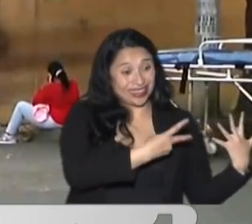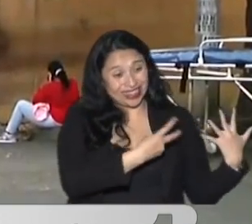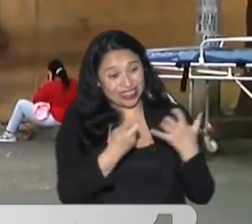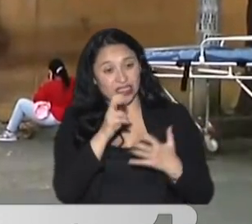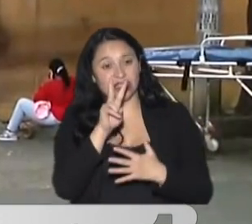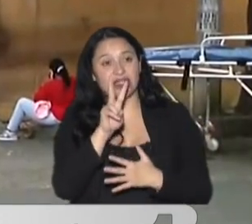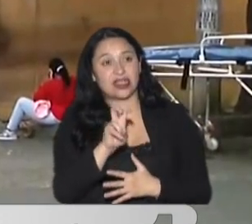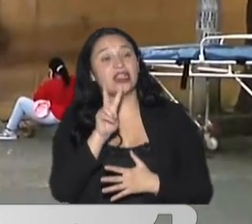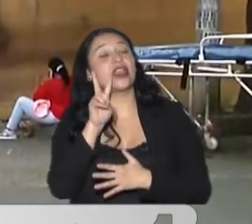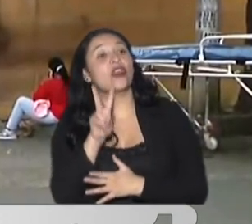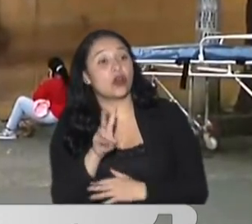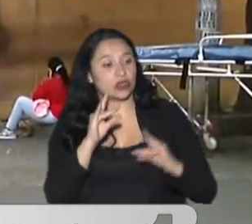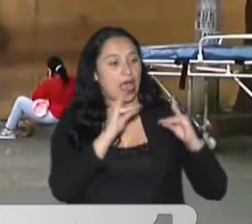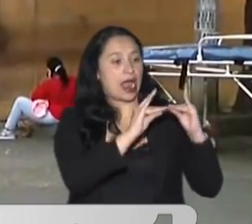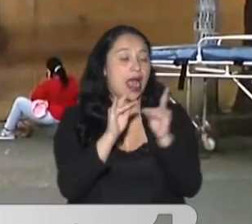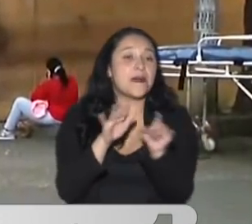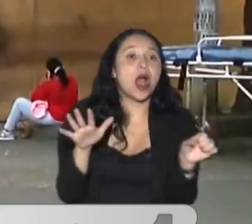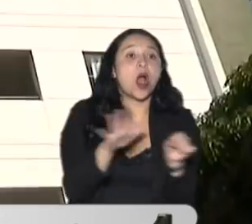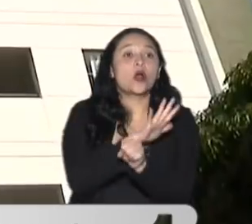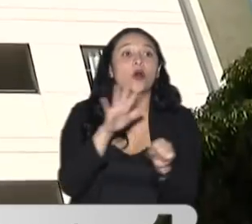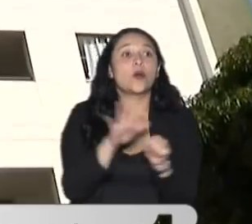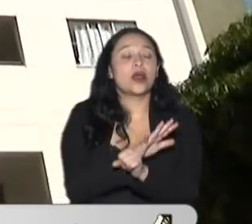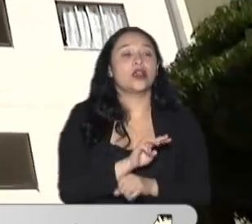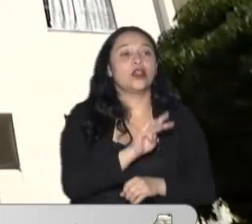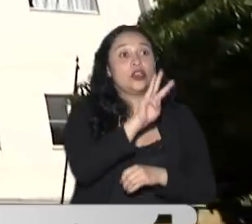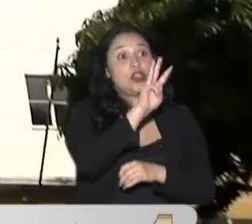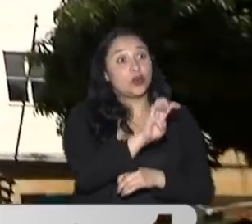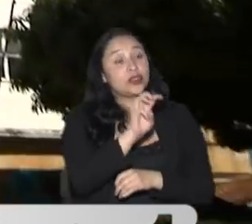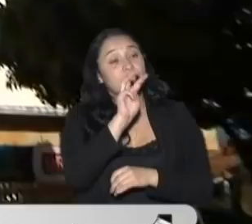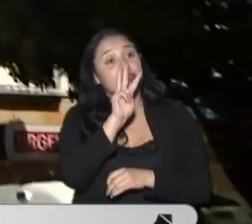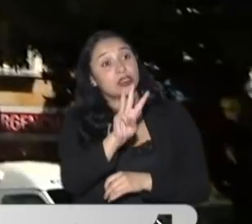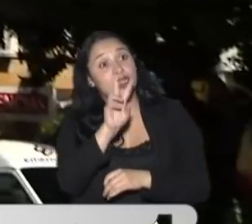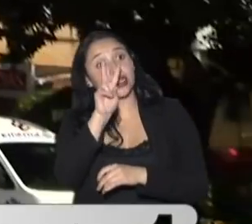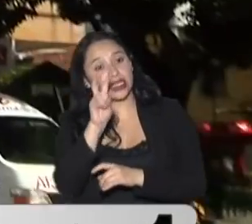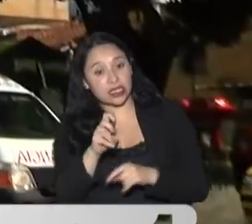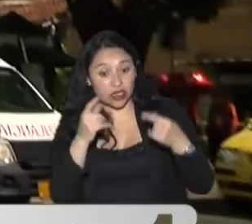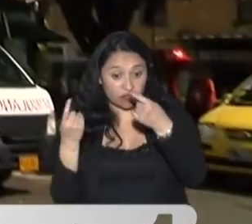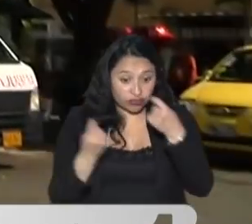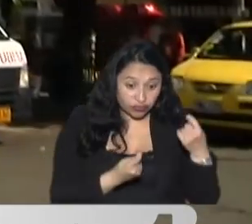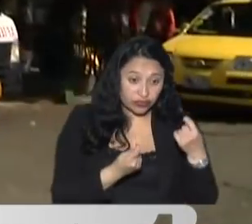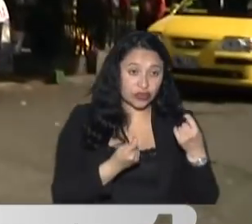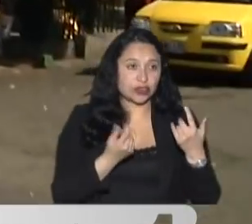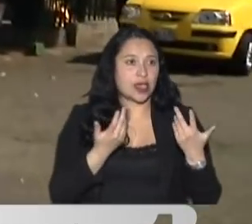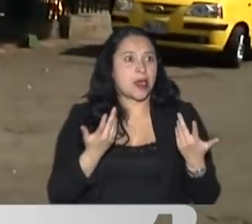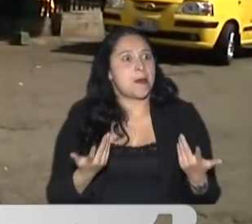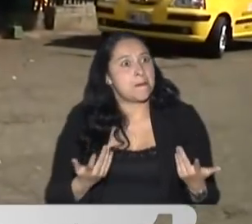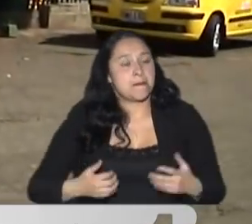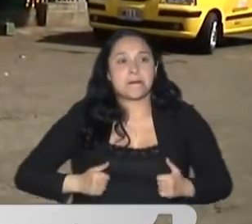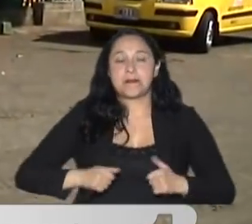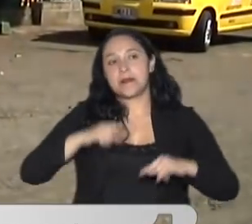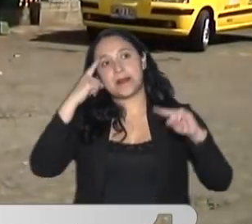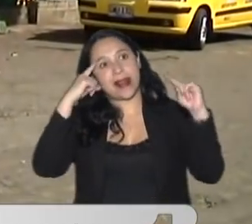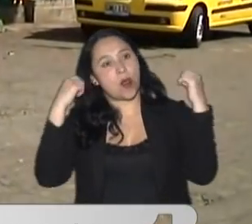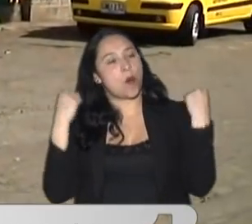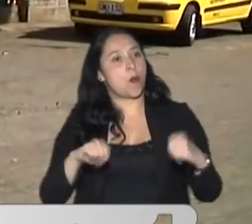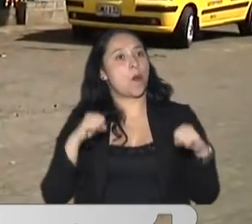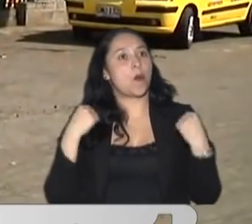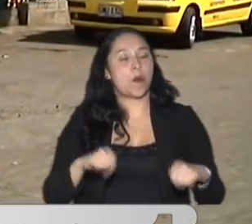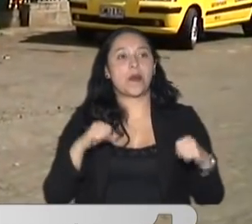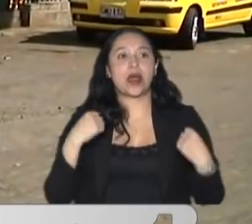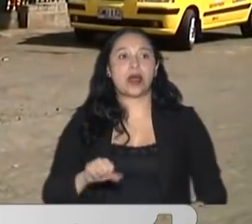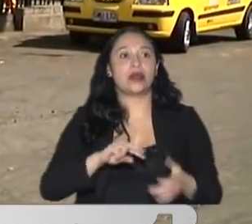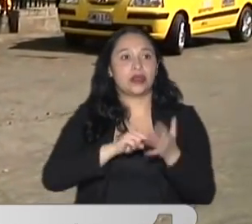camas ocupadas de las 937 que hay disponibles en el departamento. Nos tiene tremendamente preocupados, llegamos